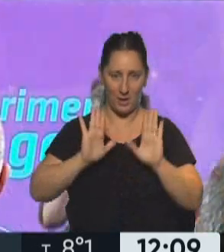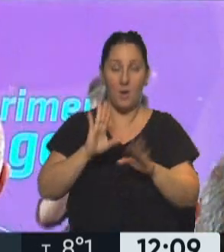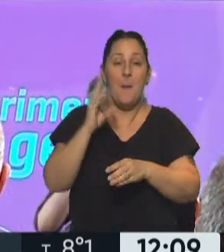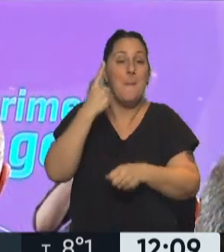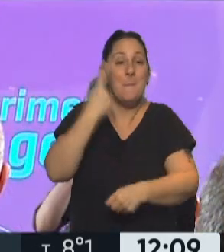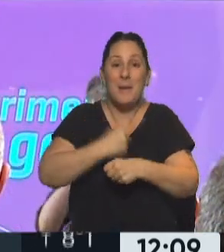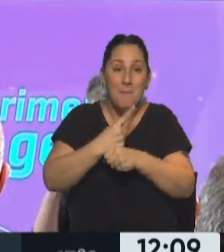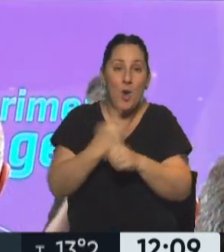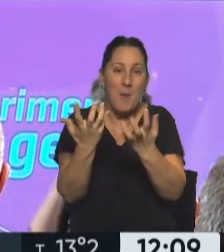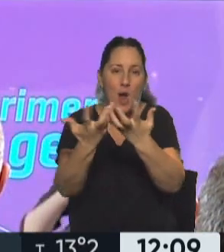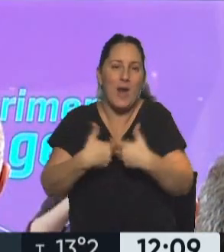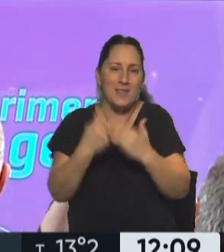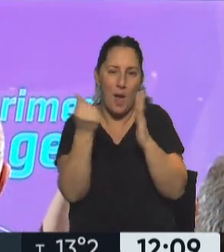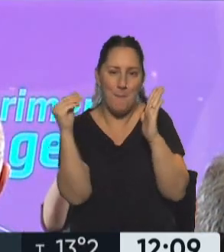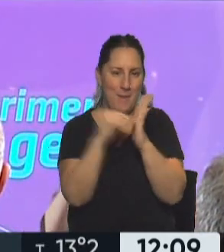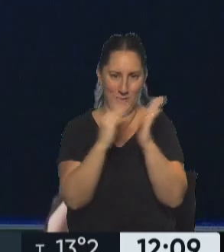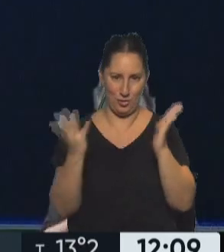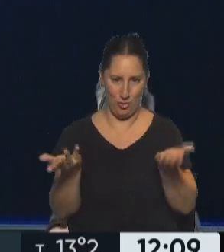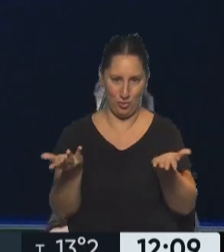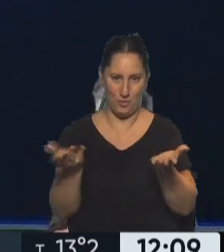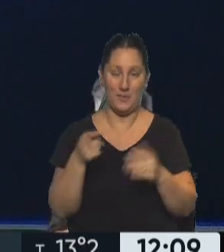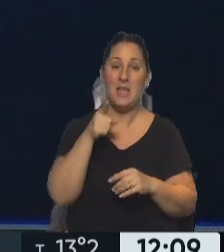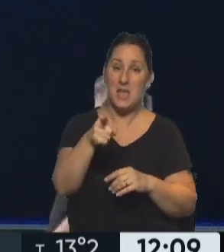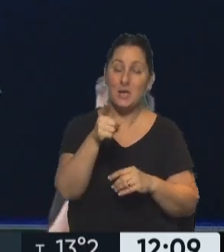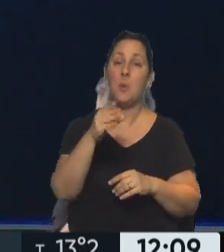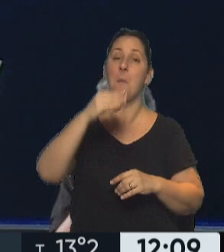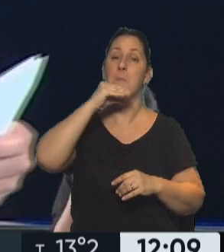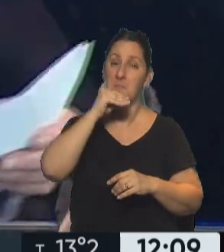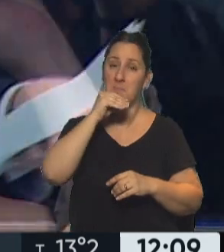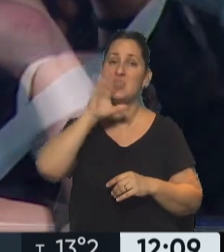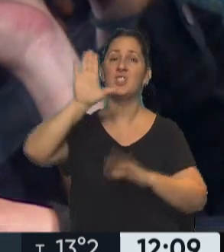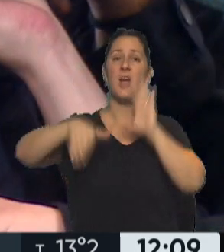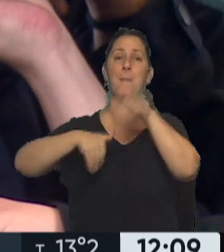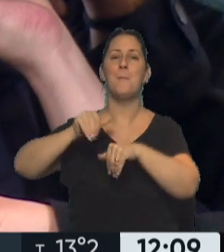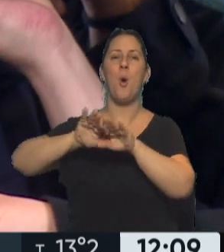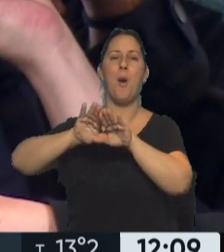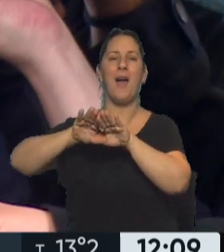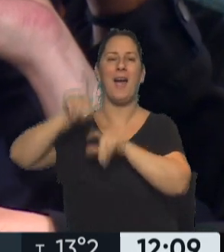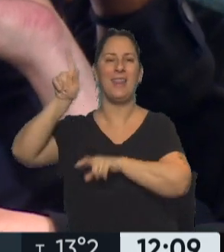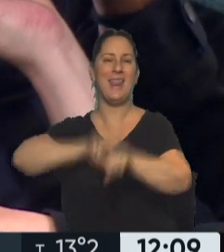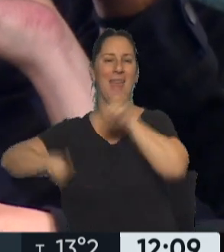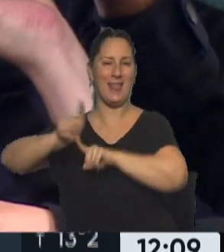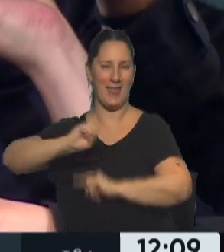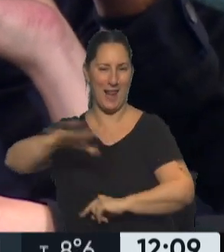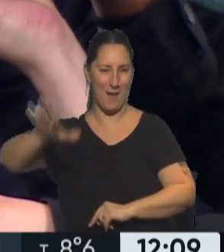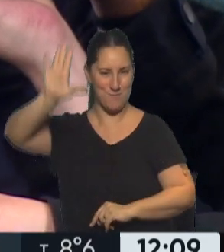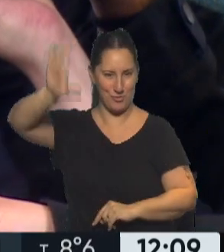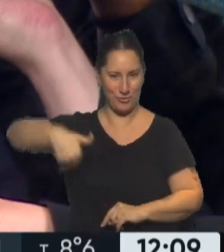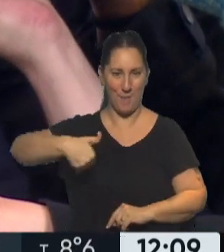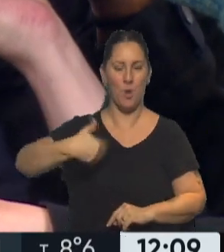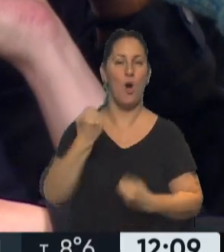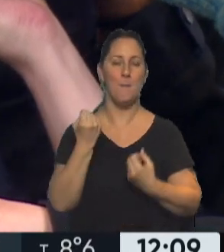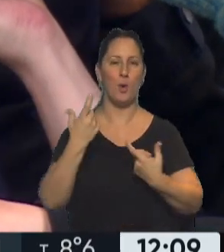primero para reconstruir precios. Pues me parece muy bueno lo de Sergio de convocar a la mesa de enlace. Yo creo que hay un